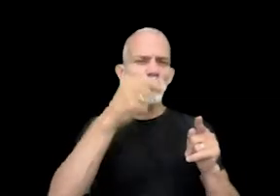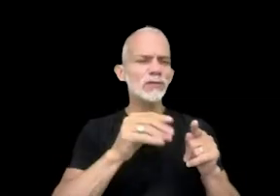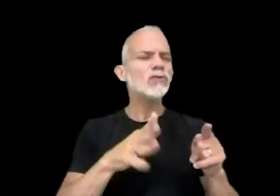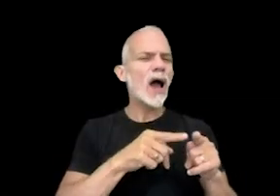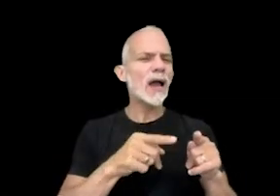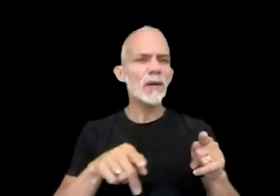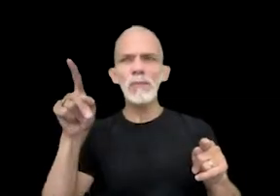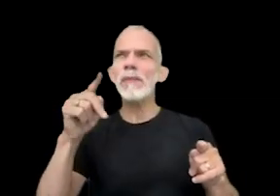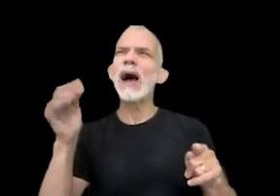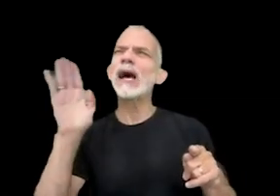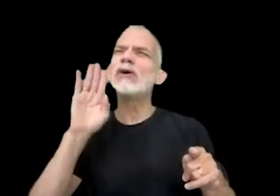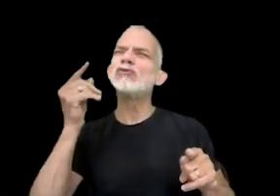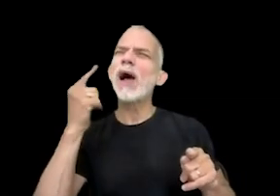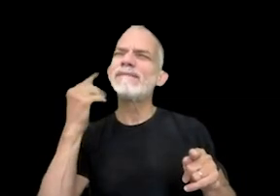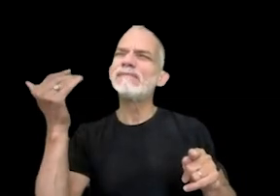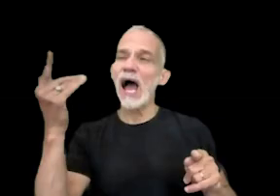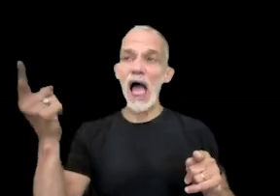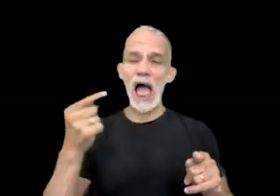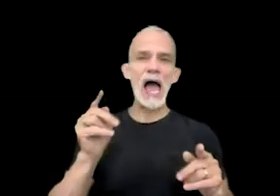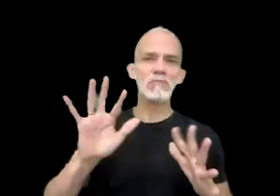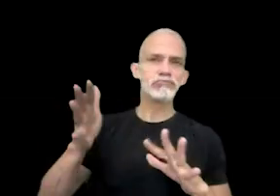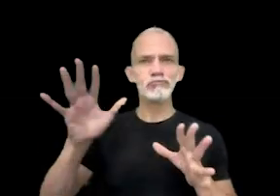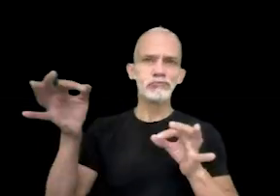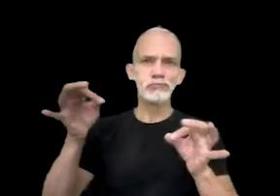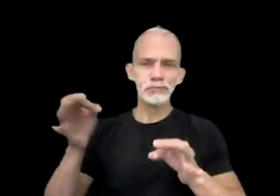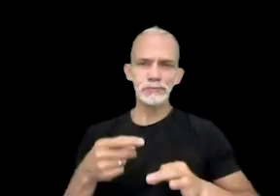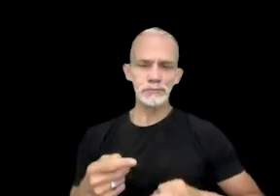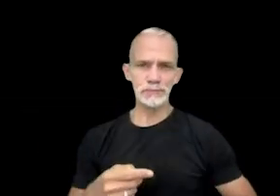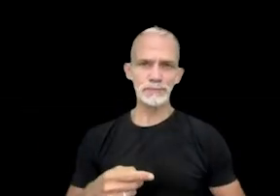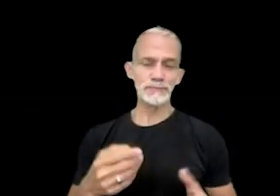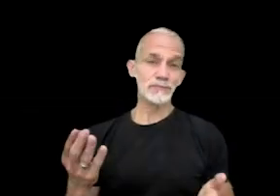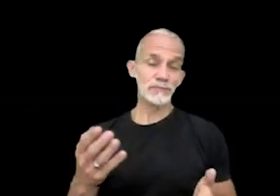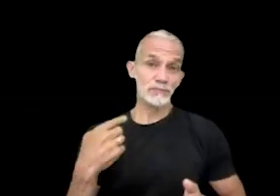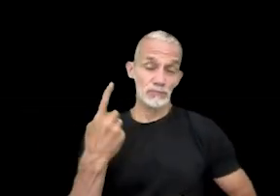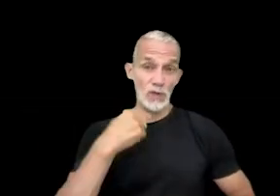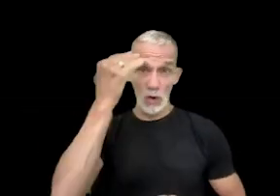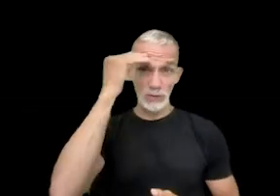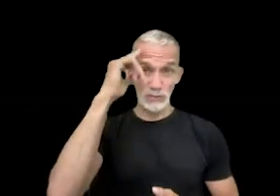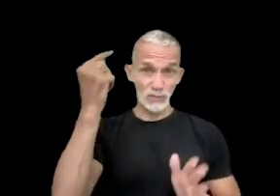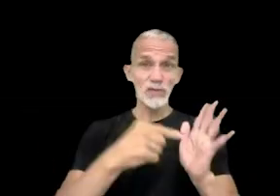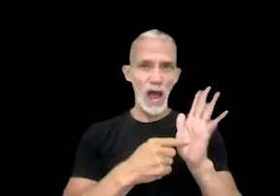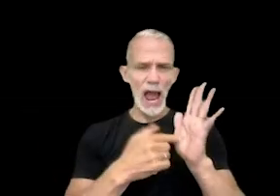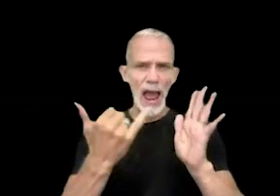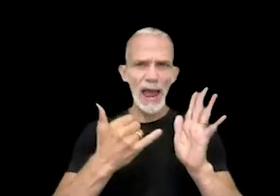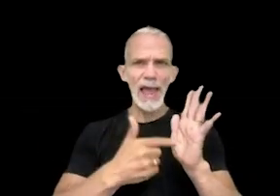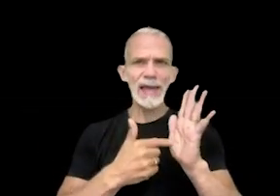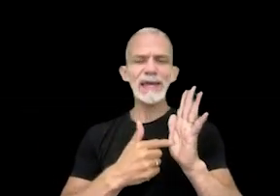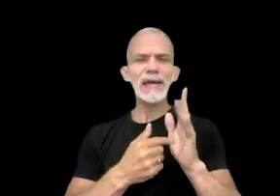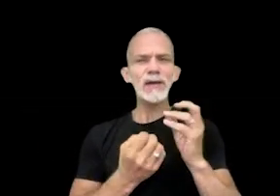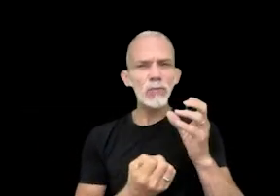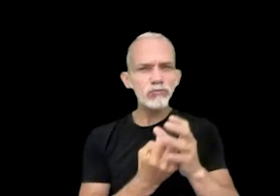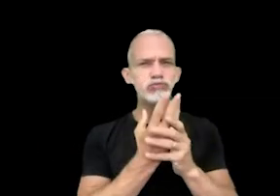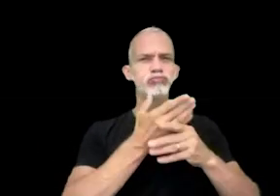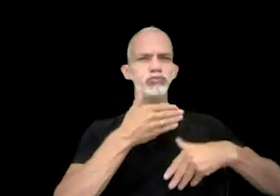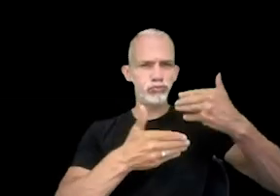carácter federal, ¿no? Porque si bien nuestra Constitución tiene una génesis